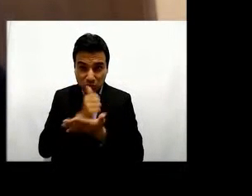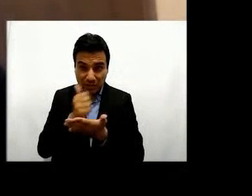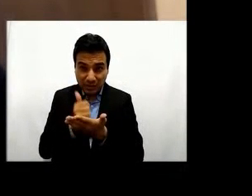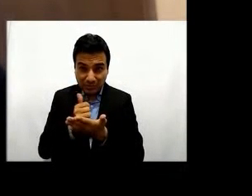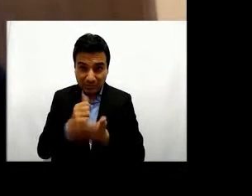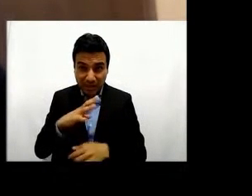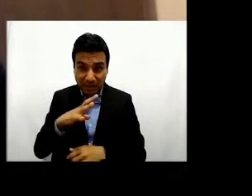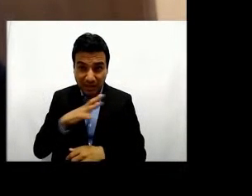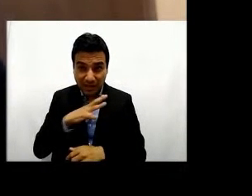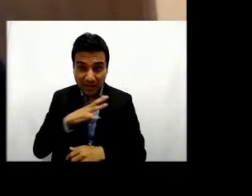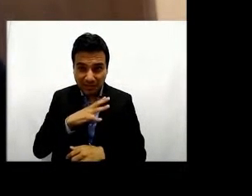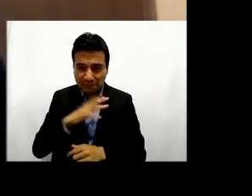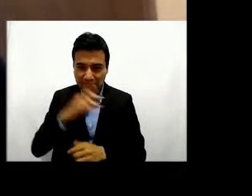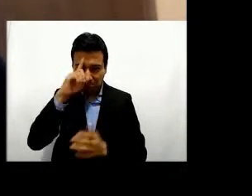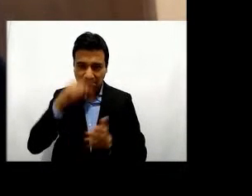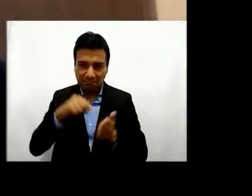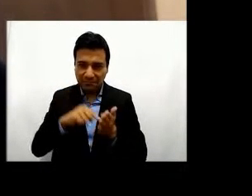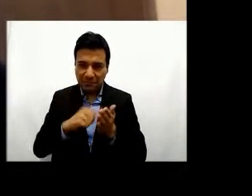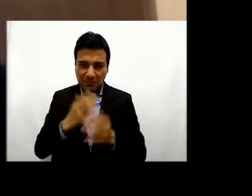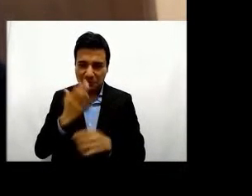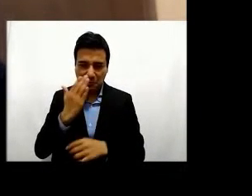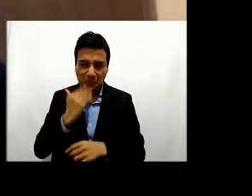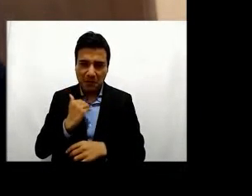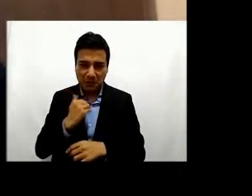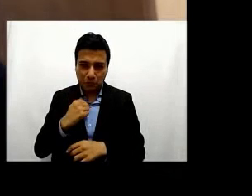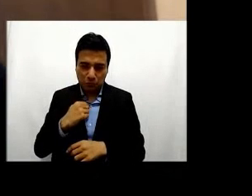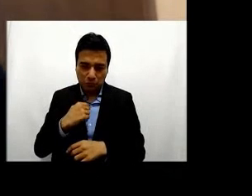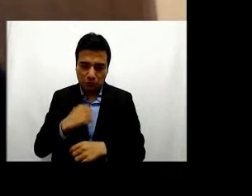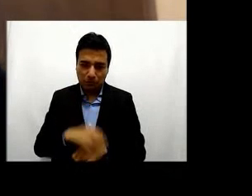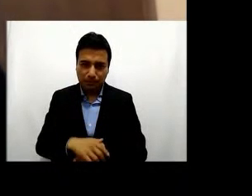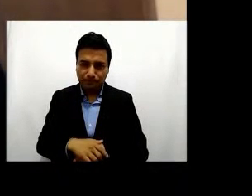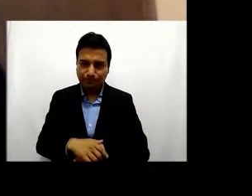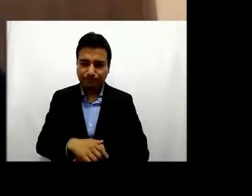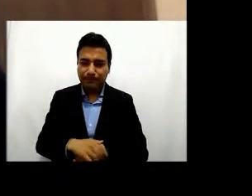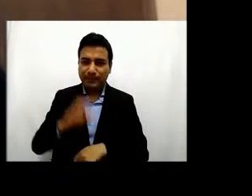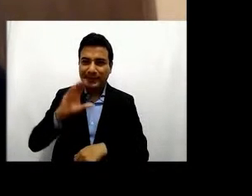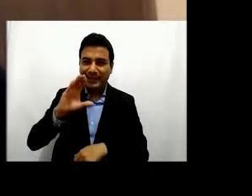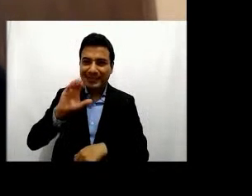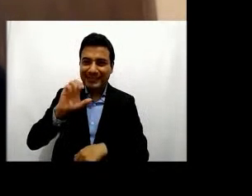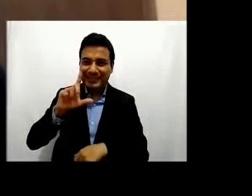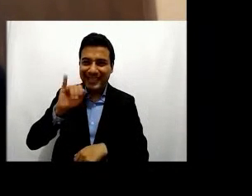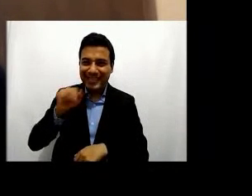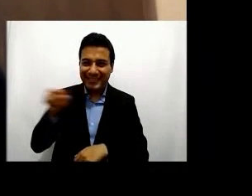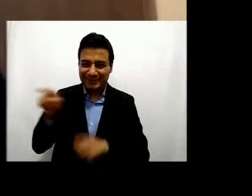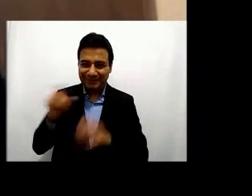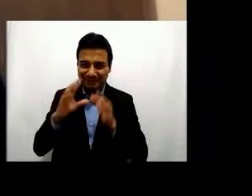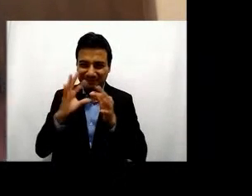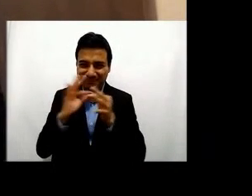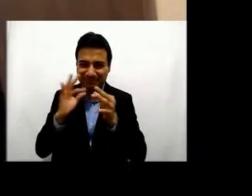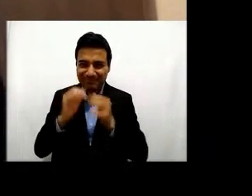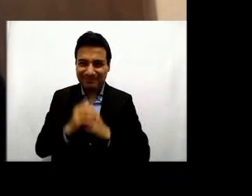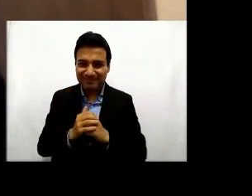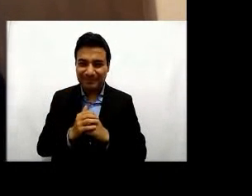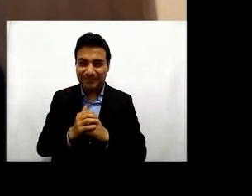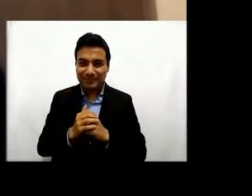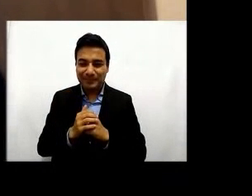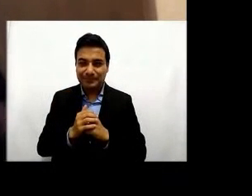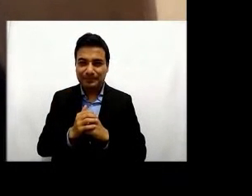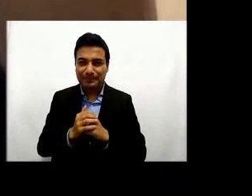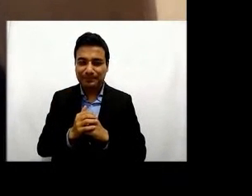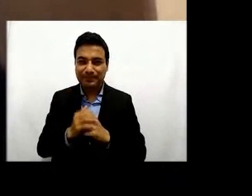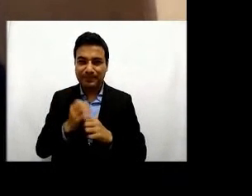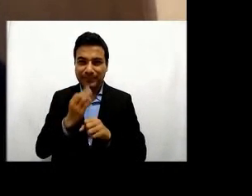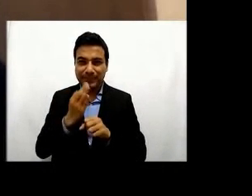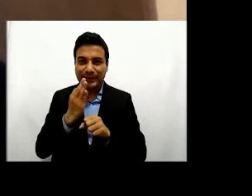hacerlo, y justo un poco como lo comentaba Celia, en estos momentos de además